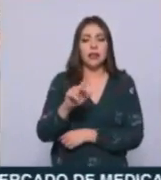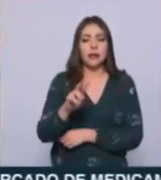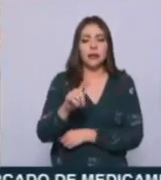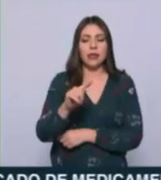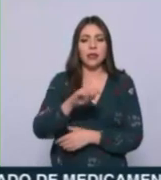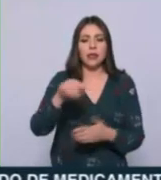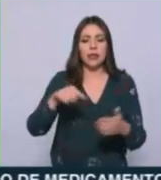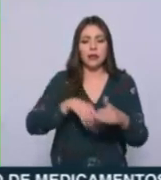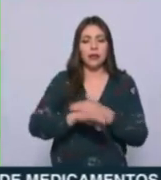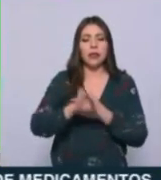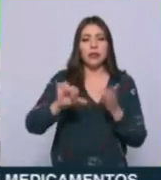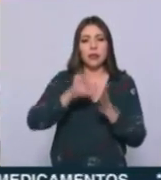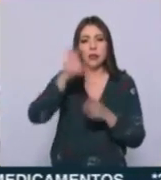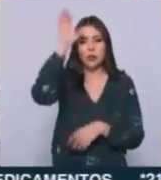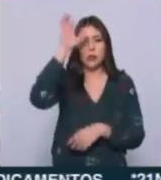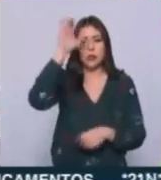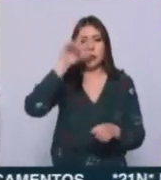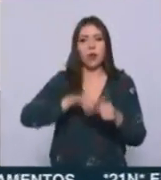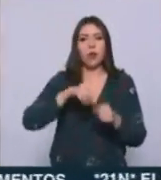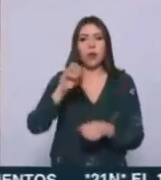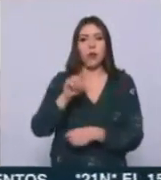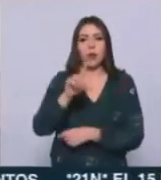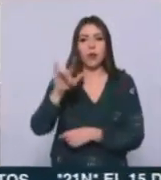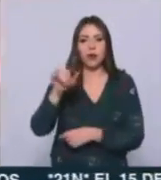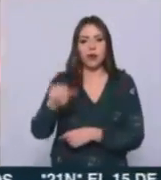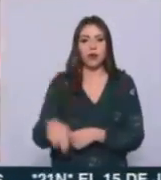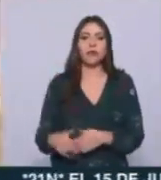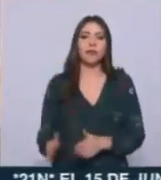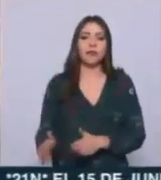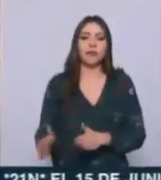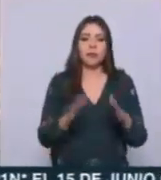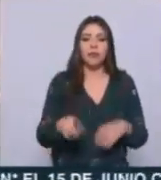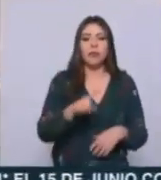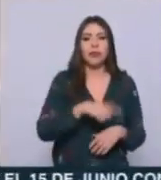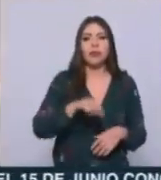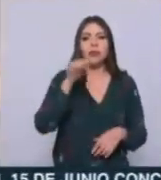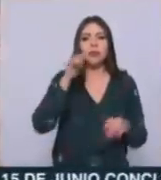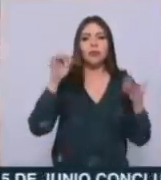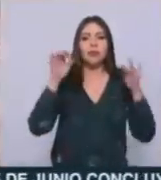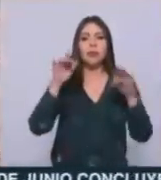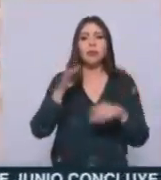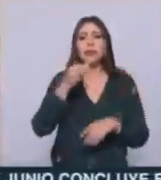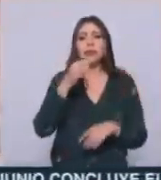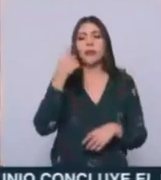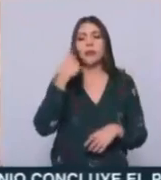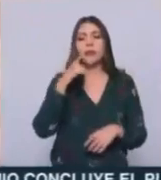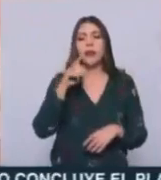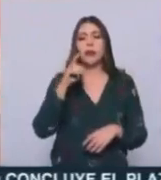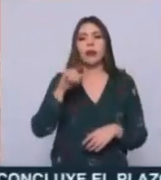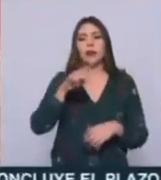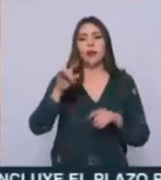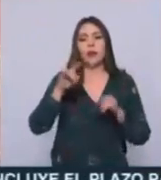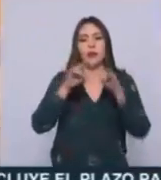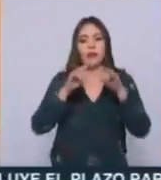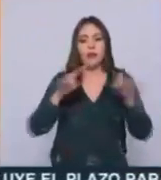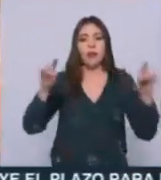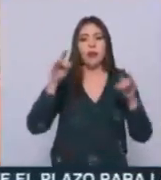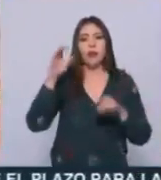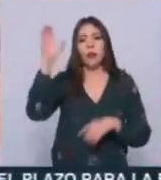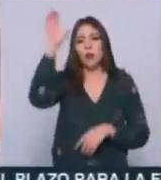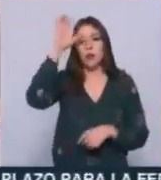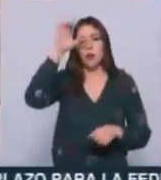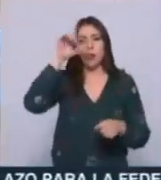Yolisli. La tradicional fiesta de la Feria Internacional de las Culturas Amigas continúa este fin de semana con